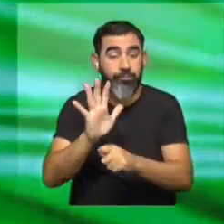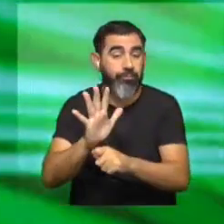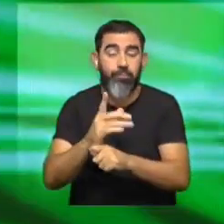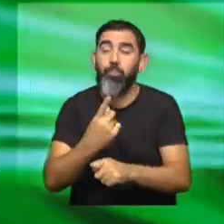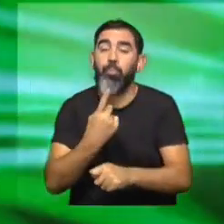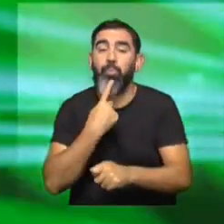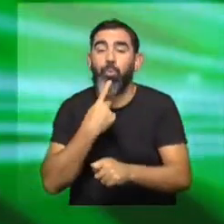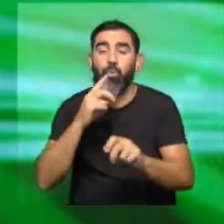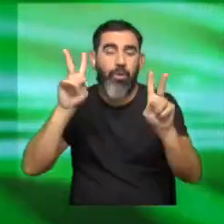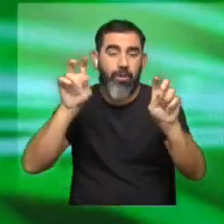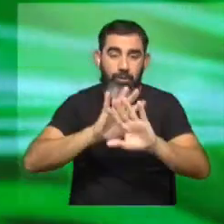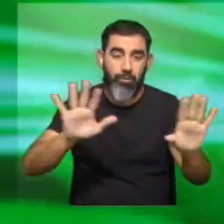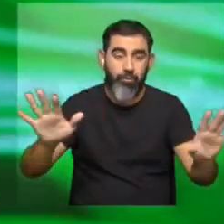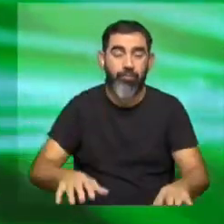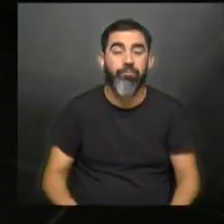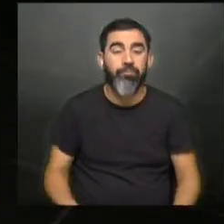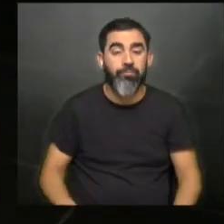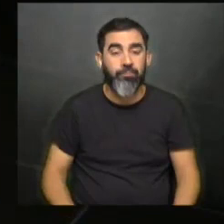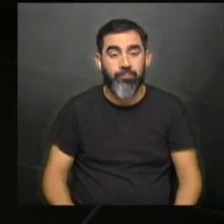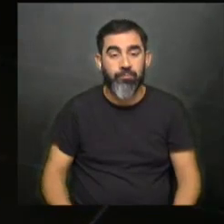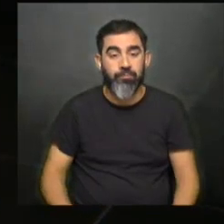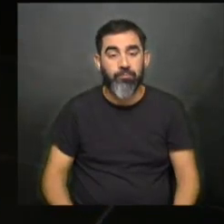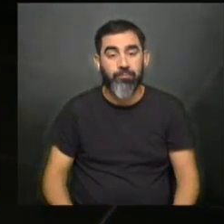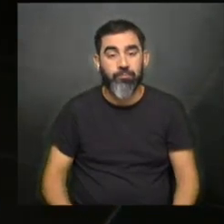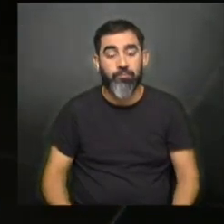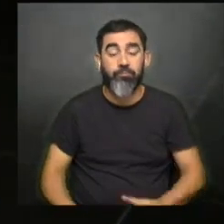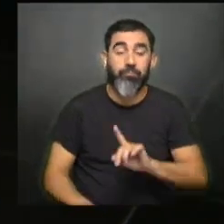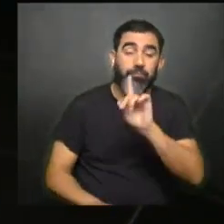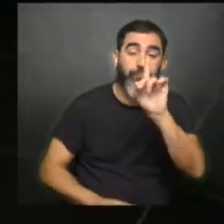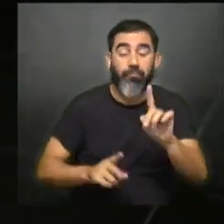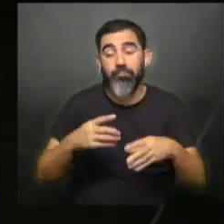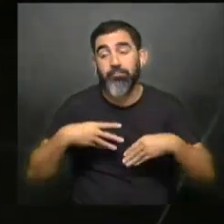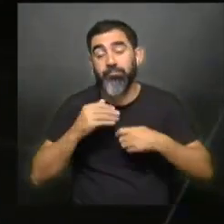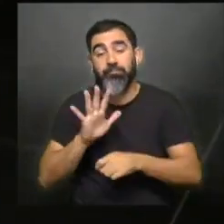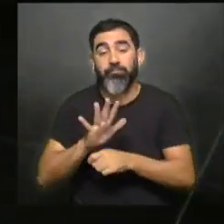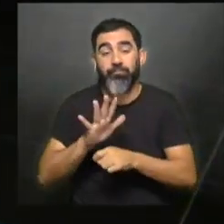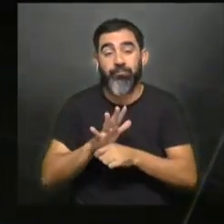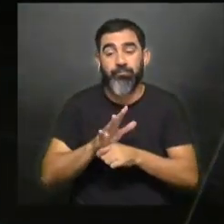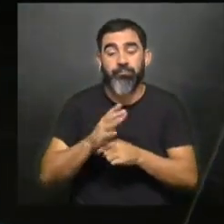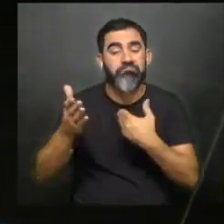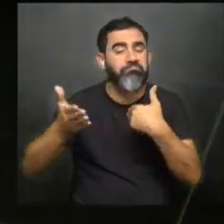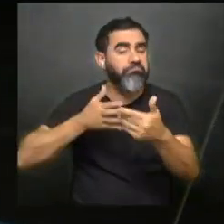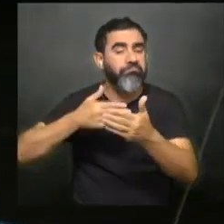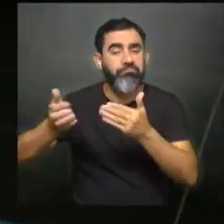esencialmente político, ¿verdad? Donde a veces uno siente que está quedando un poco de lado